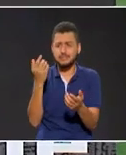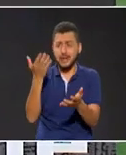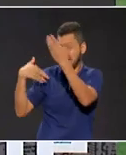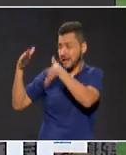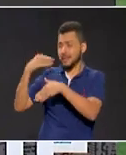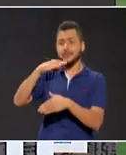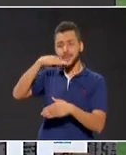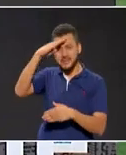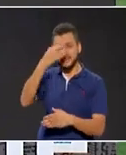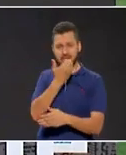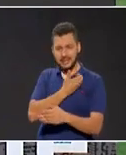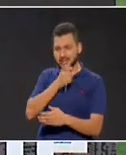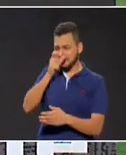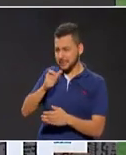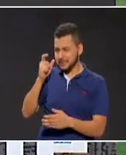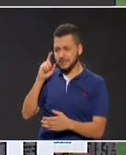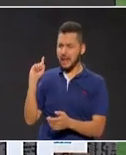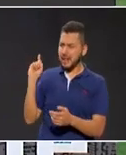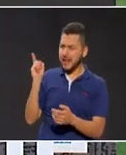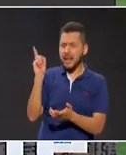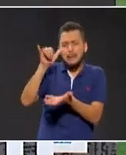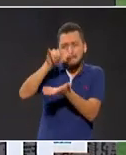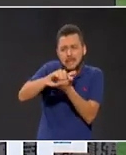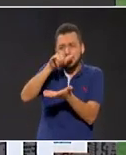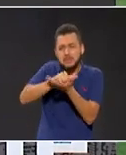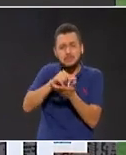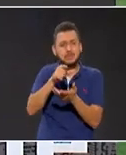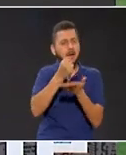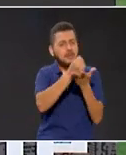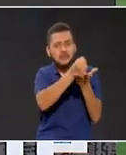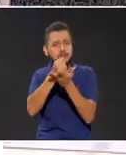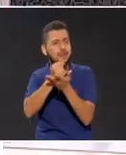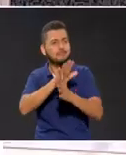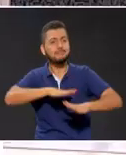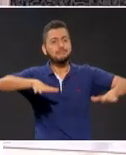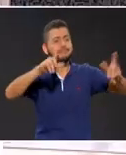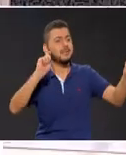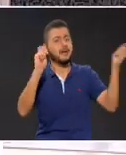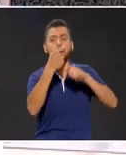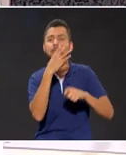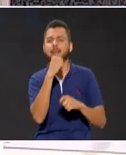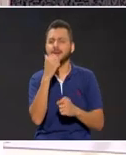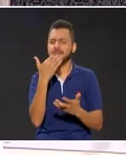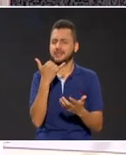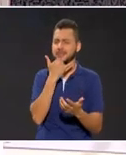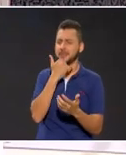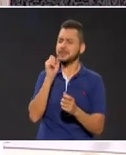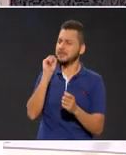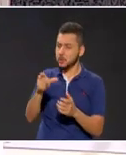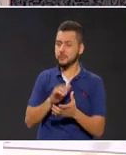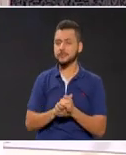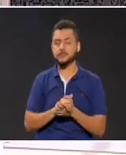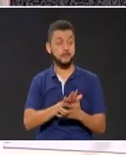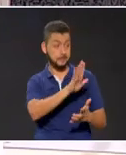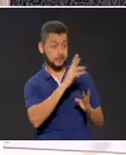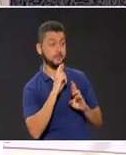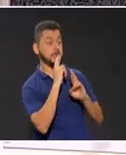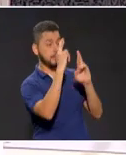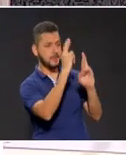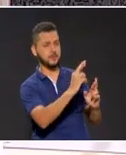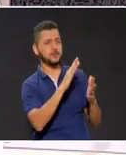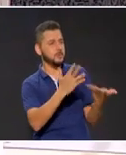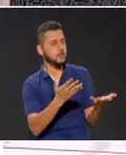Resocializar, trabajo psiquiátrico, y el problema sigue. ¿Qué cambiar? Hay una gran diferencia, y es el enfoque salud pública. Siempre hemos